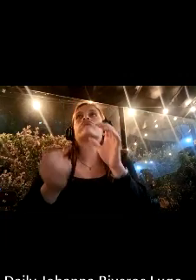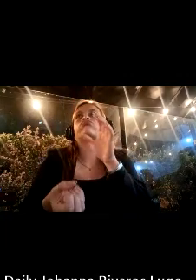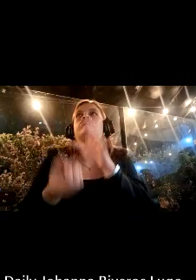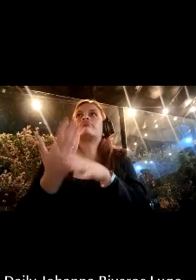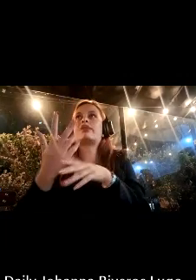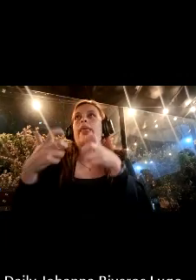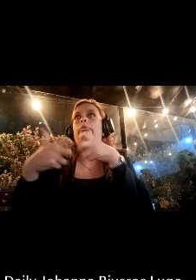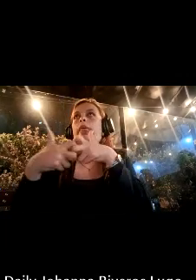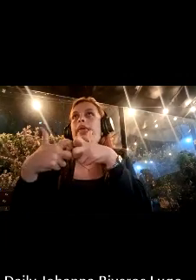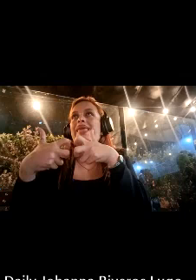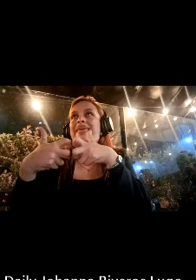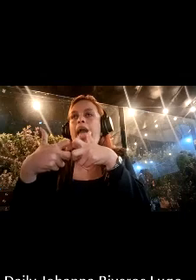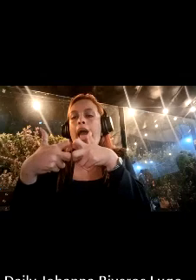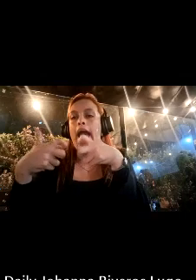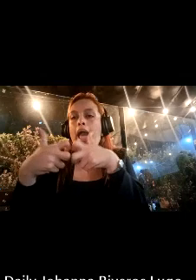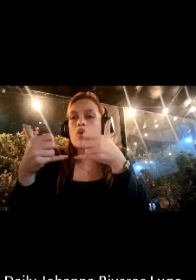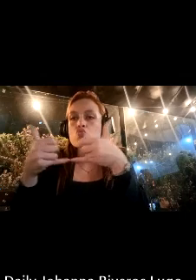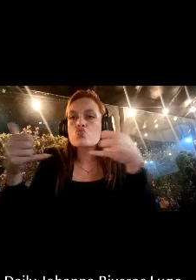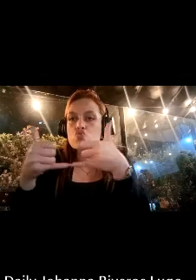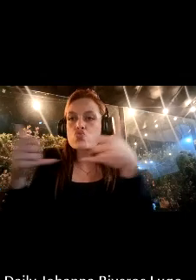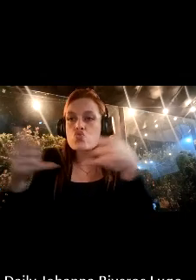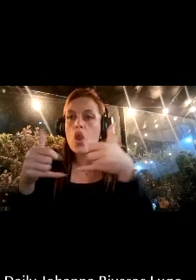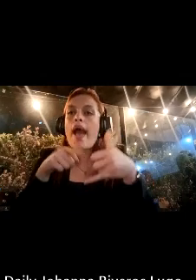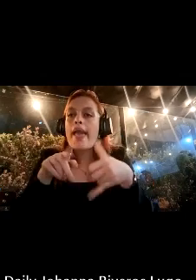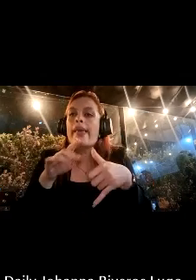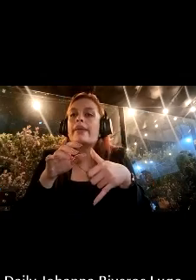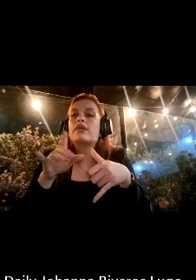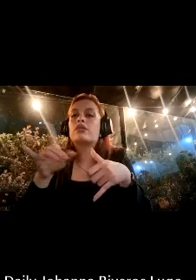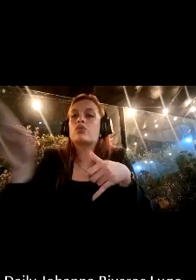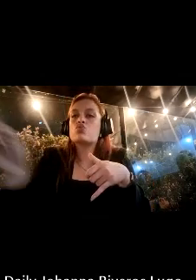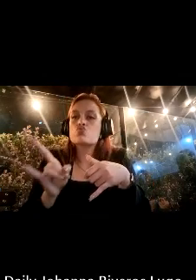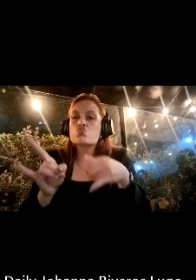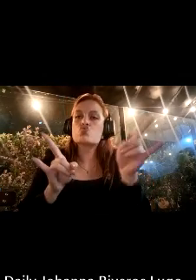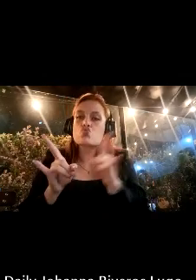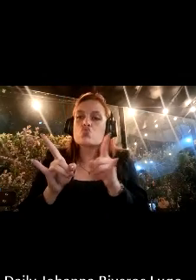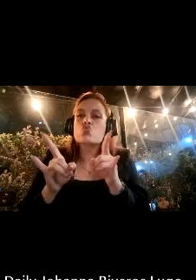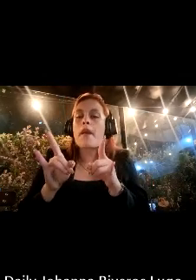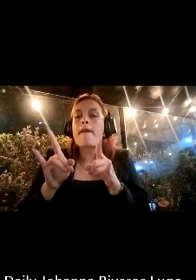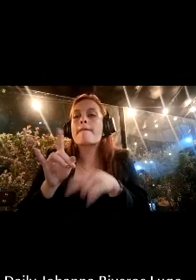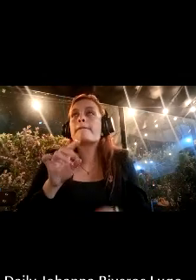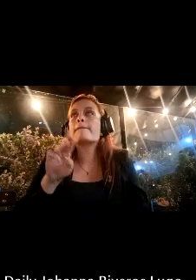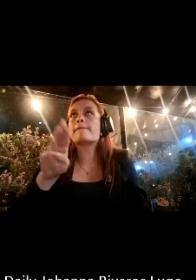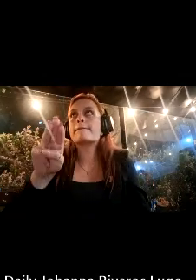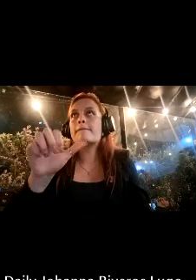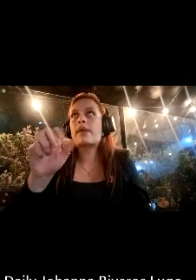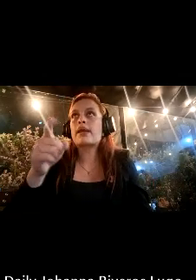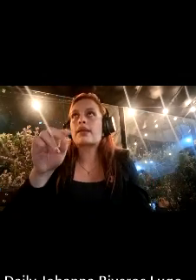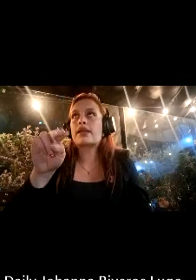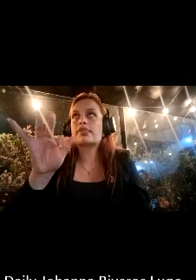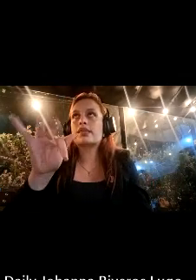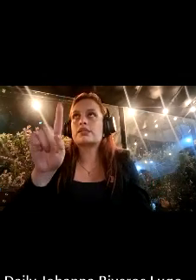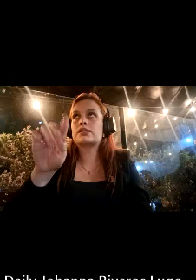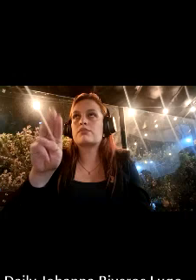de campos electromagnéticos, ¿cierto? Acá podemos ver una